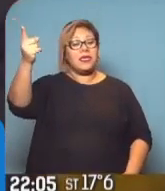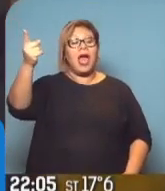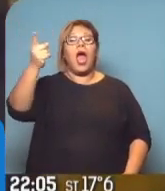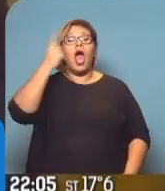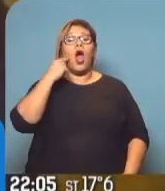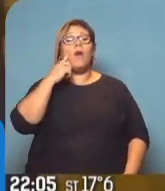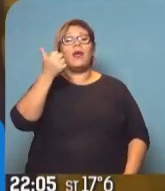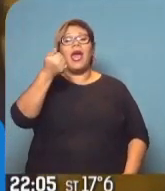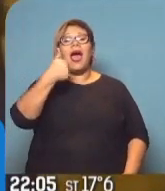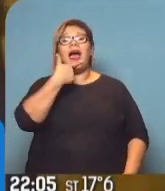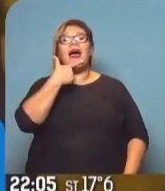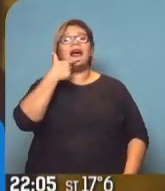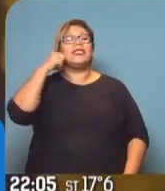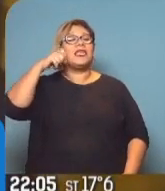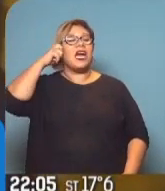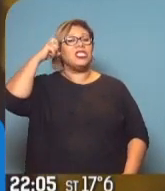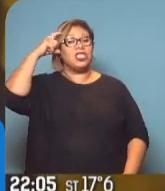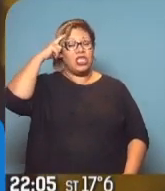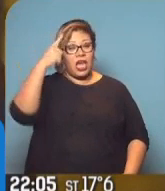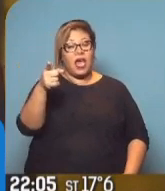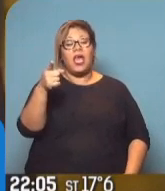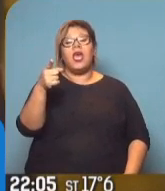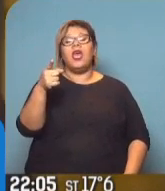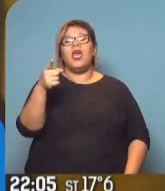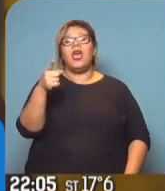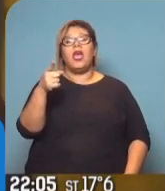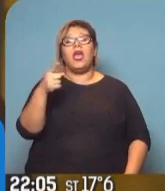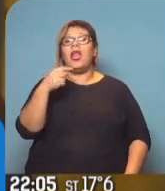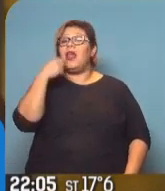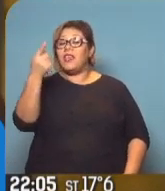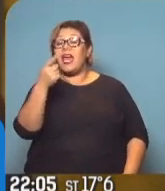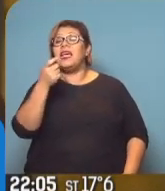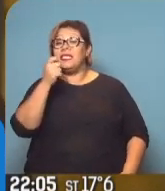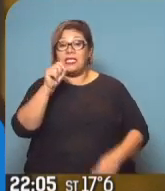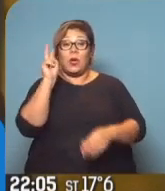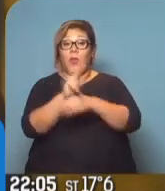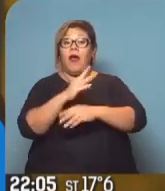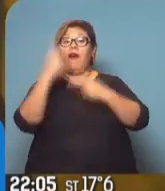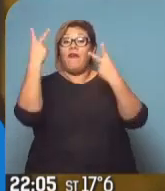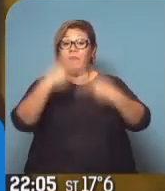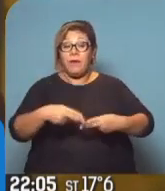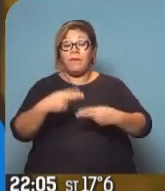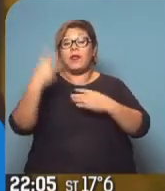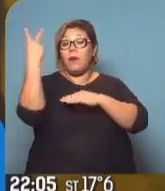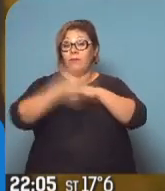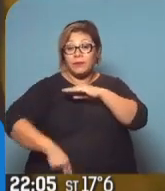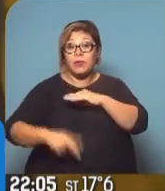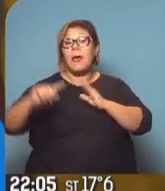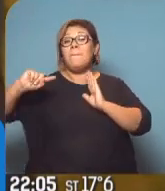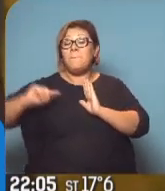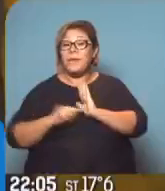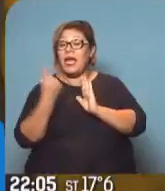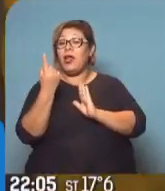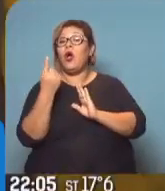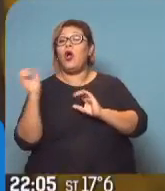Assange no sería entregado en extradición a un país en el que pueda sufrir torturas o pena de muerte. El gobierno británico lo ha confirmado por